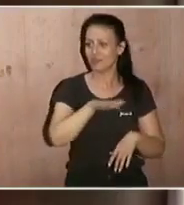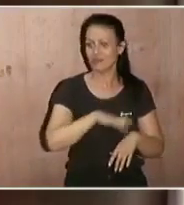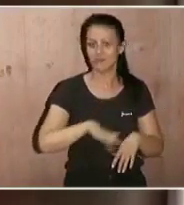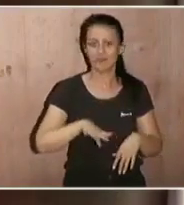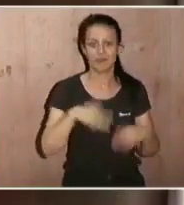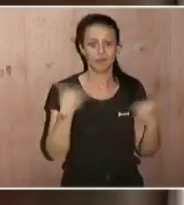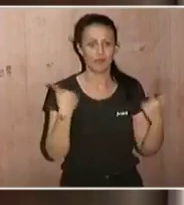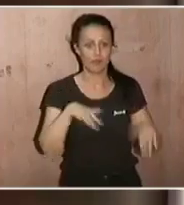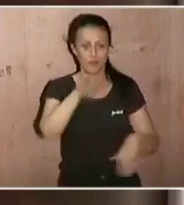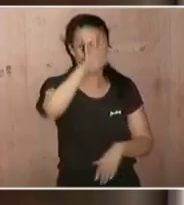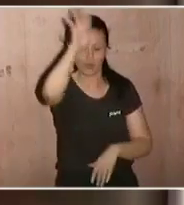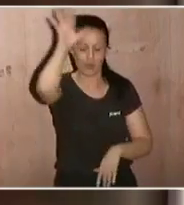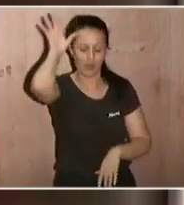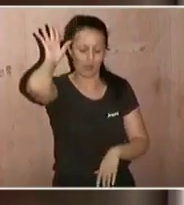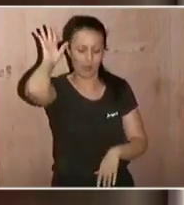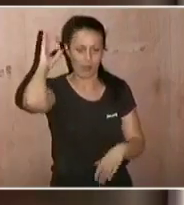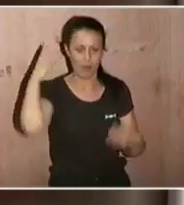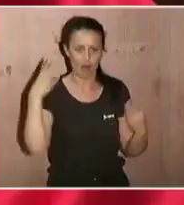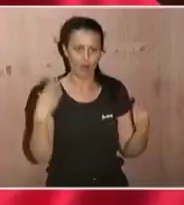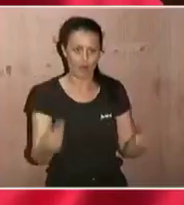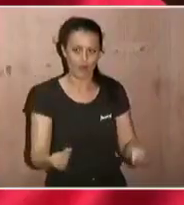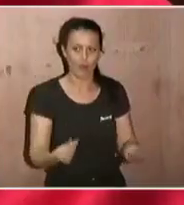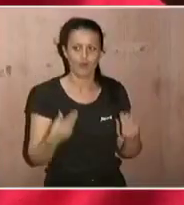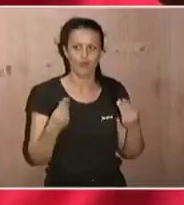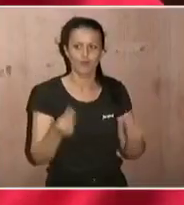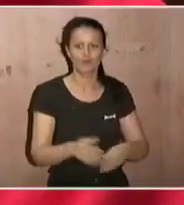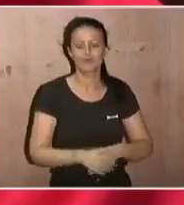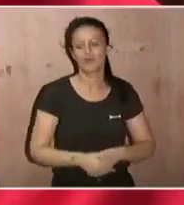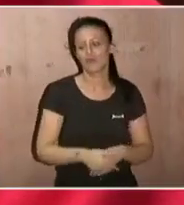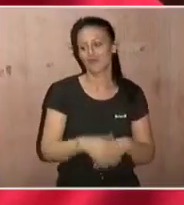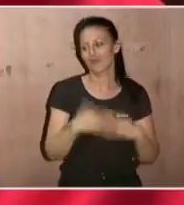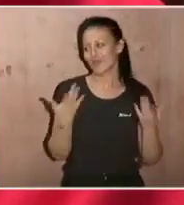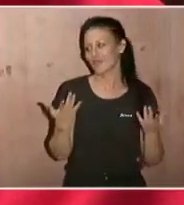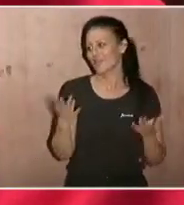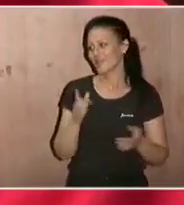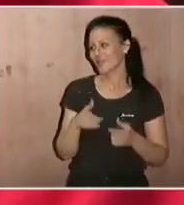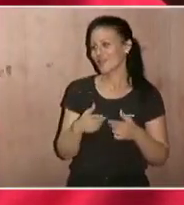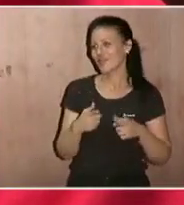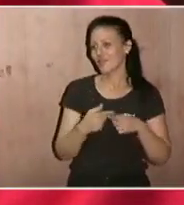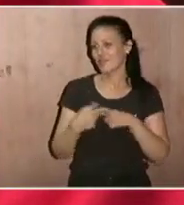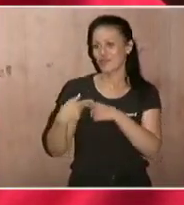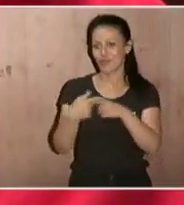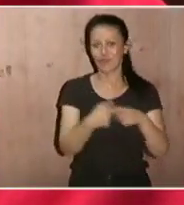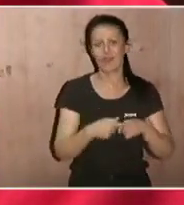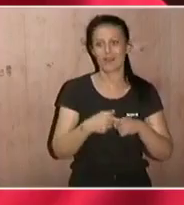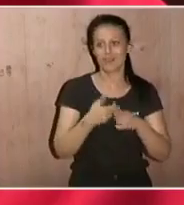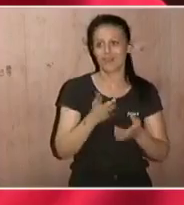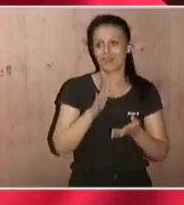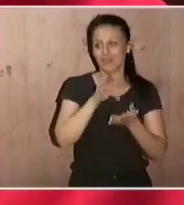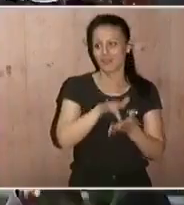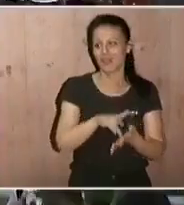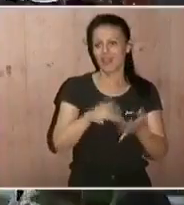bochorno para compartir y celebrar este emotivo momento.